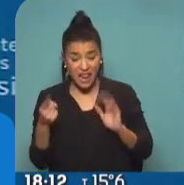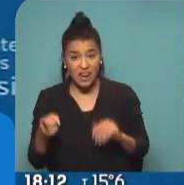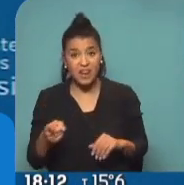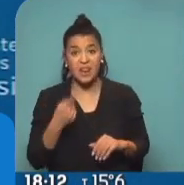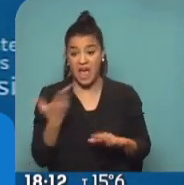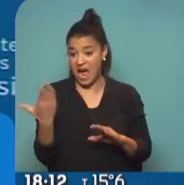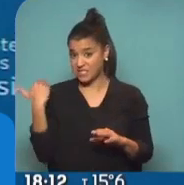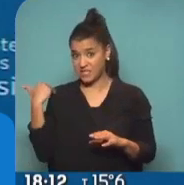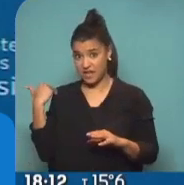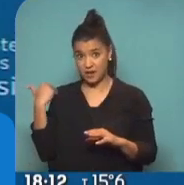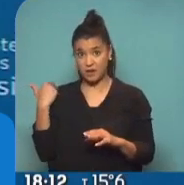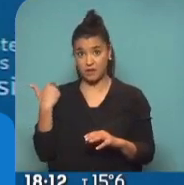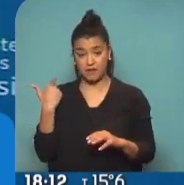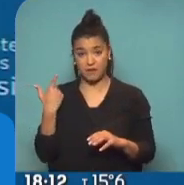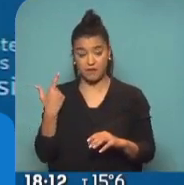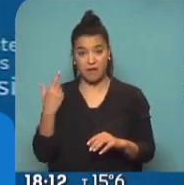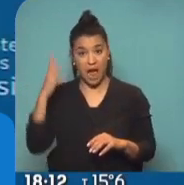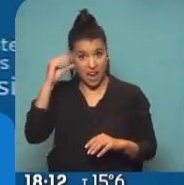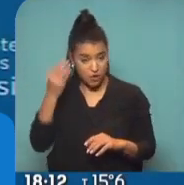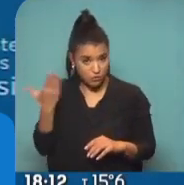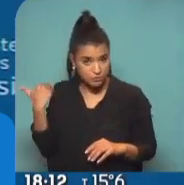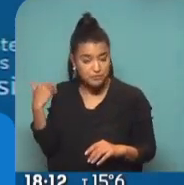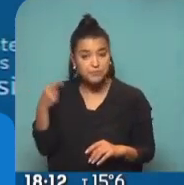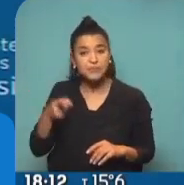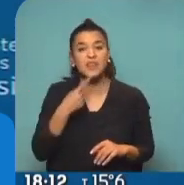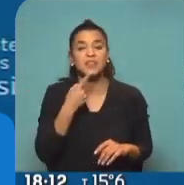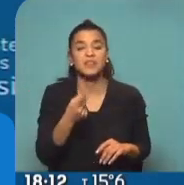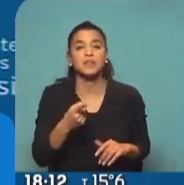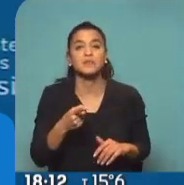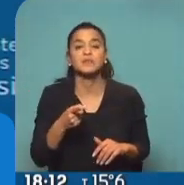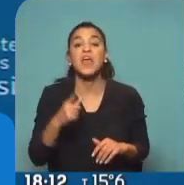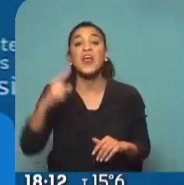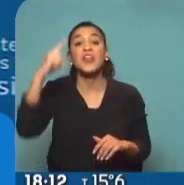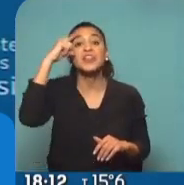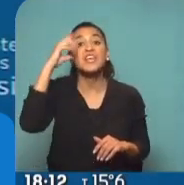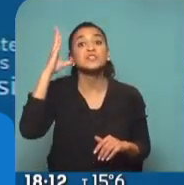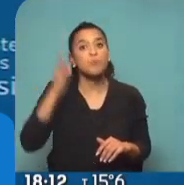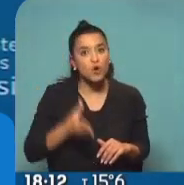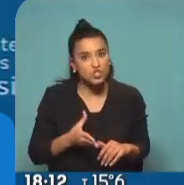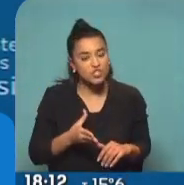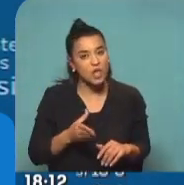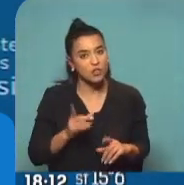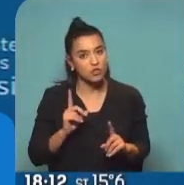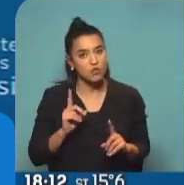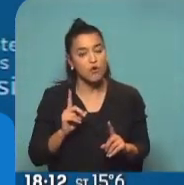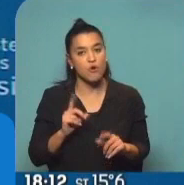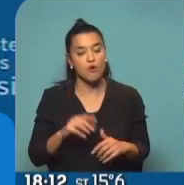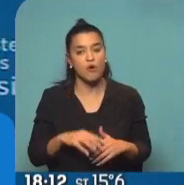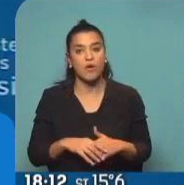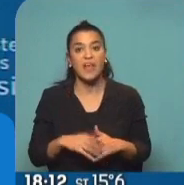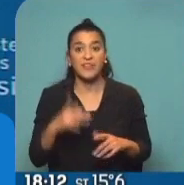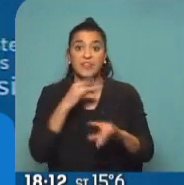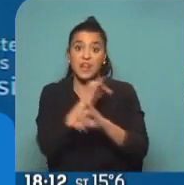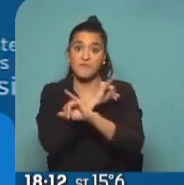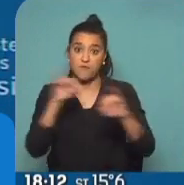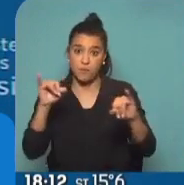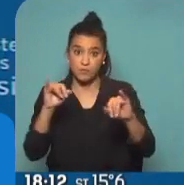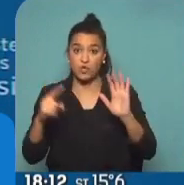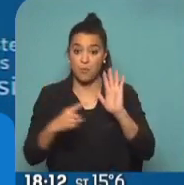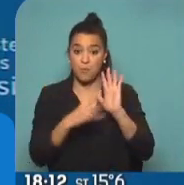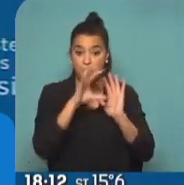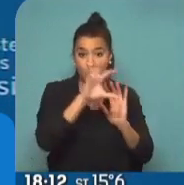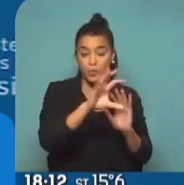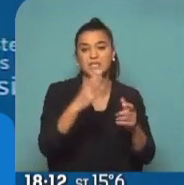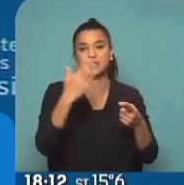del día de ayer a última hora, siempre y cuando el 10% de la información de la provincia de Buenos